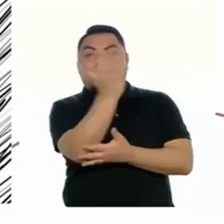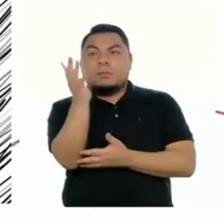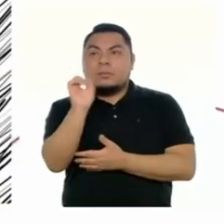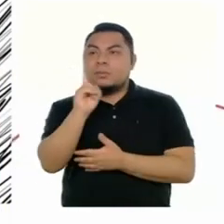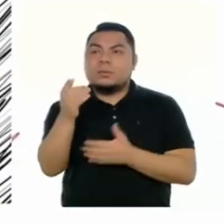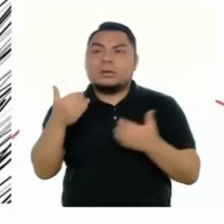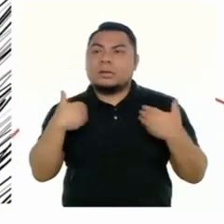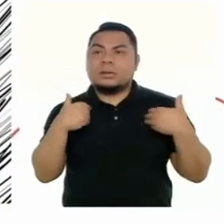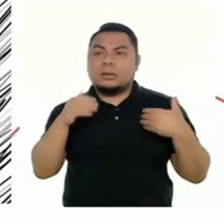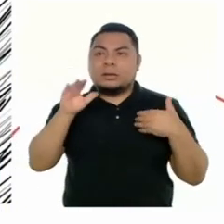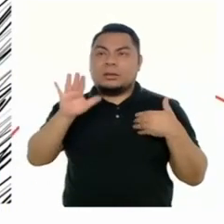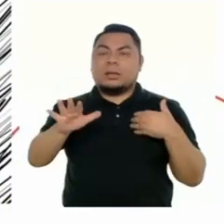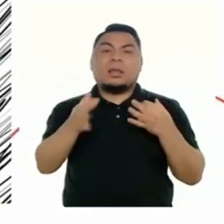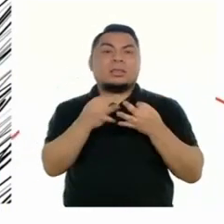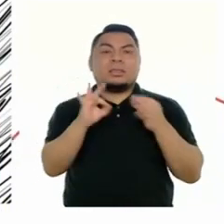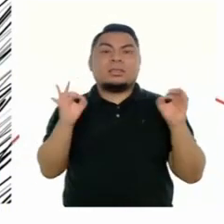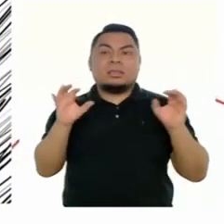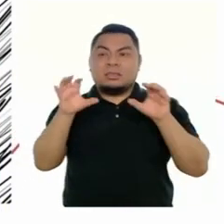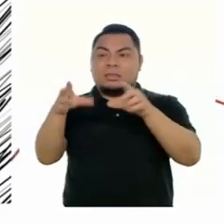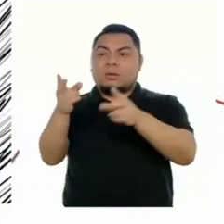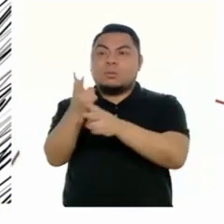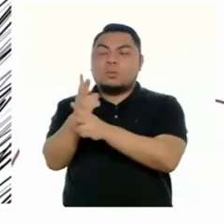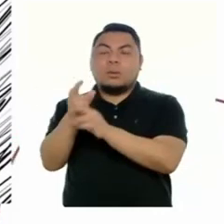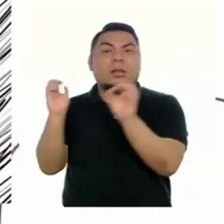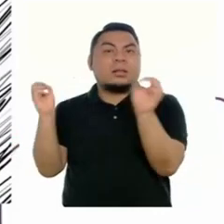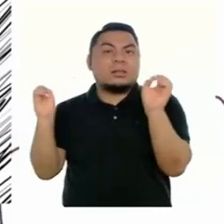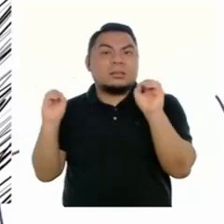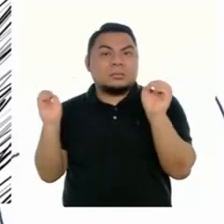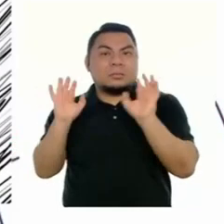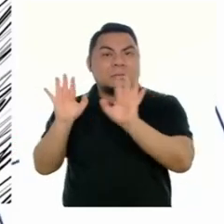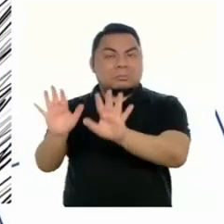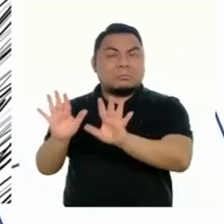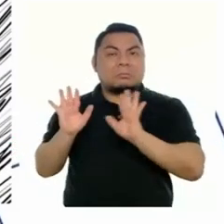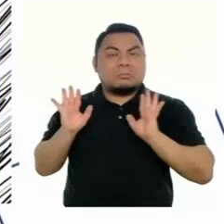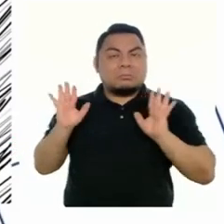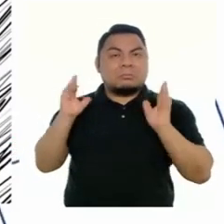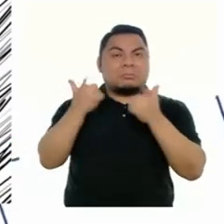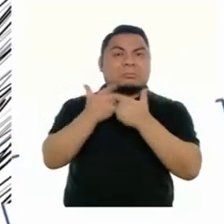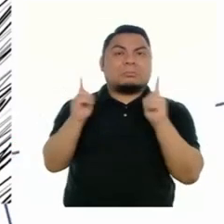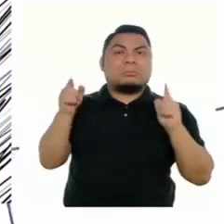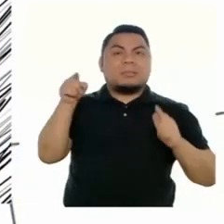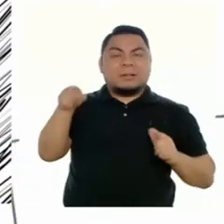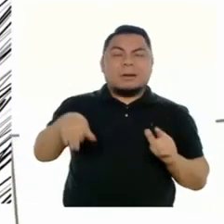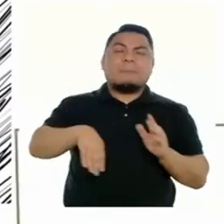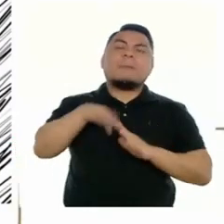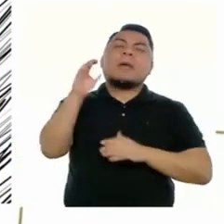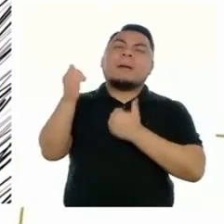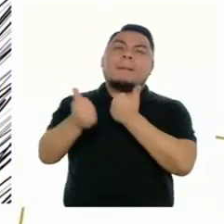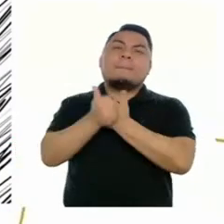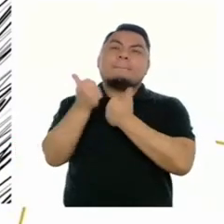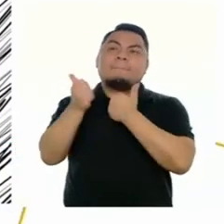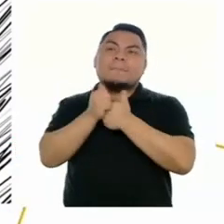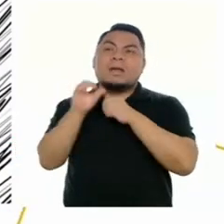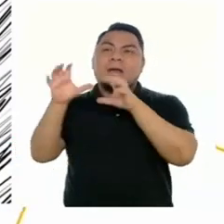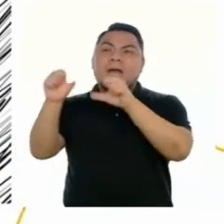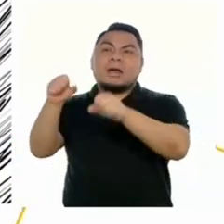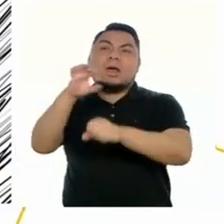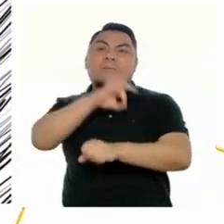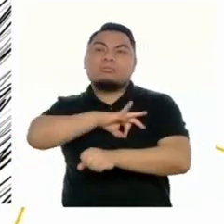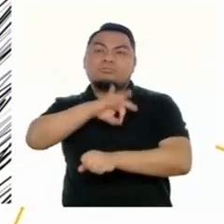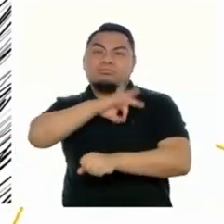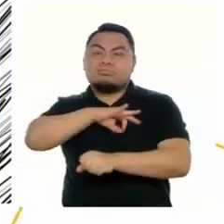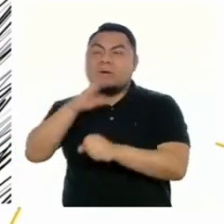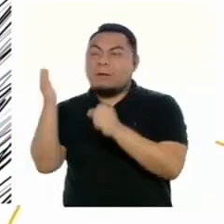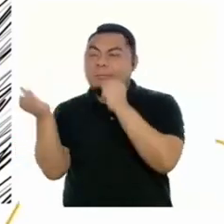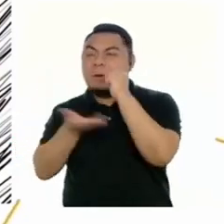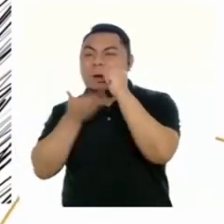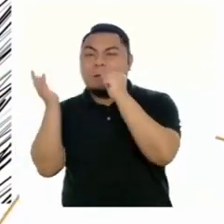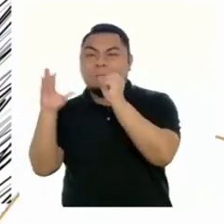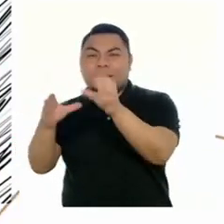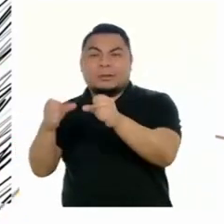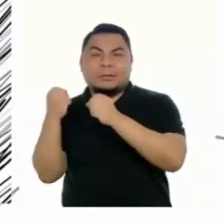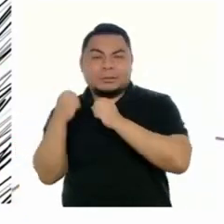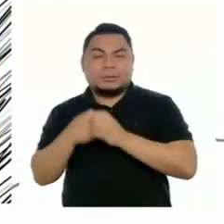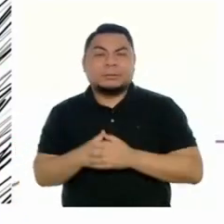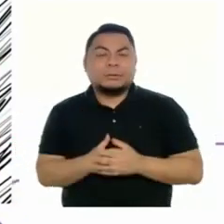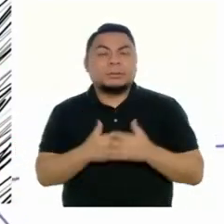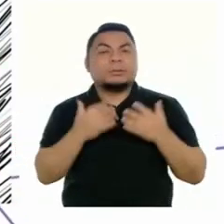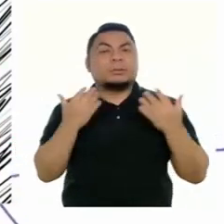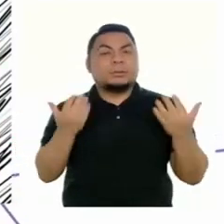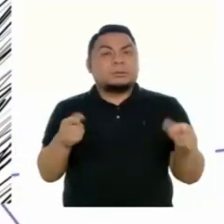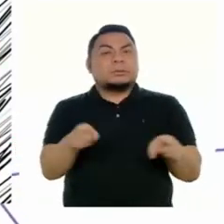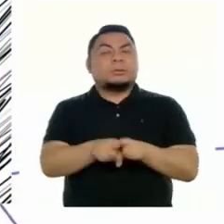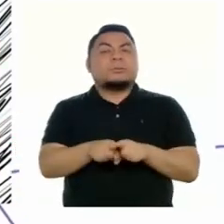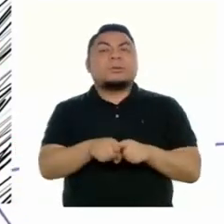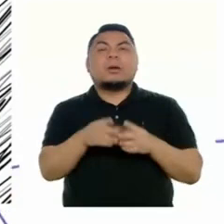no pertenece a ninguna categoría de uso. Por lo tanto, son los más expuestos a su mal aprovechamiento y destrucción.